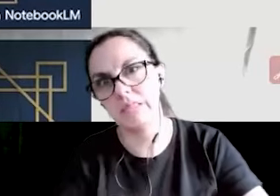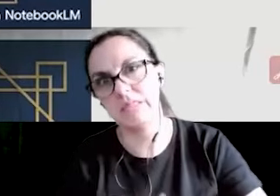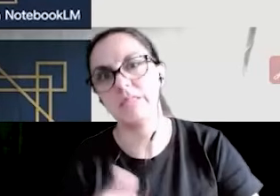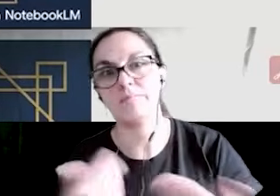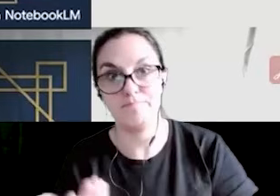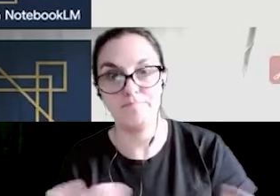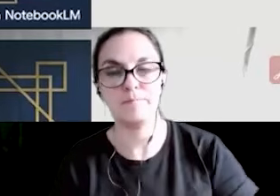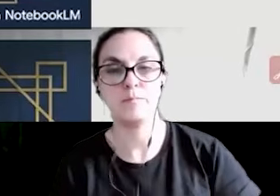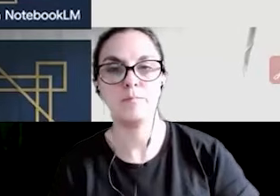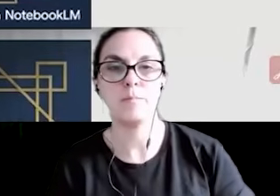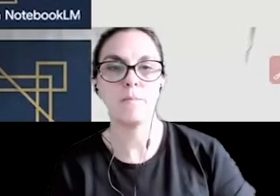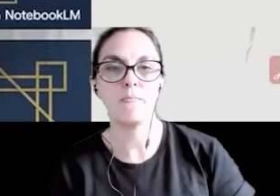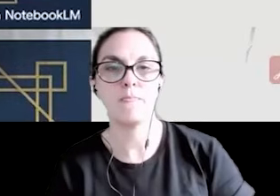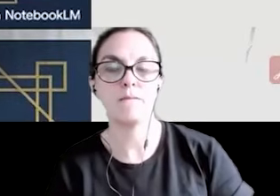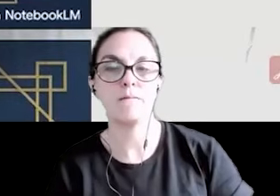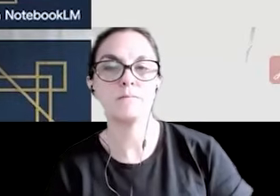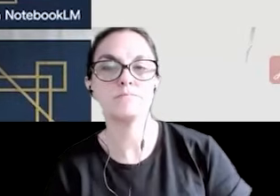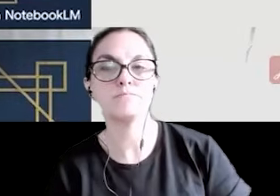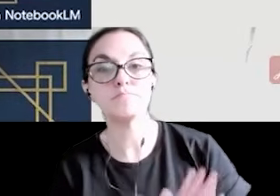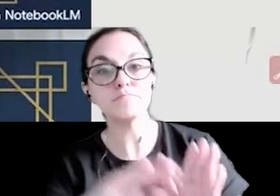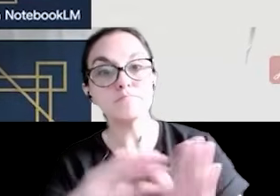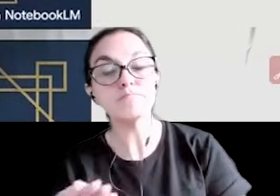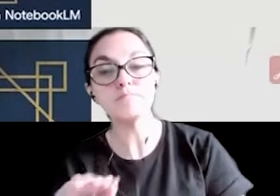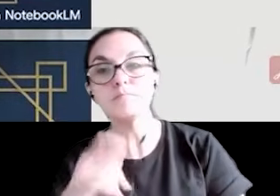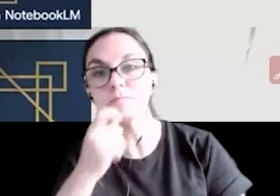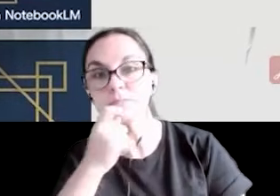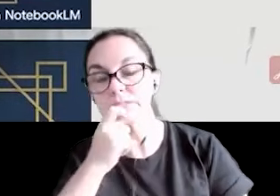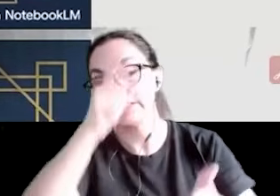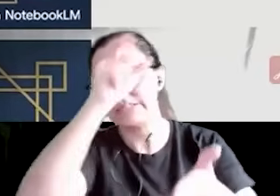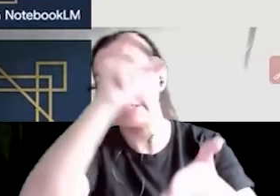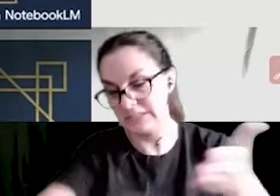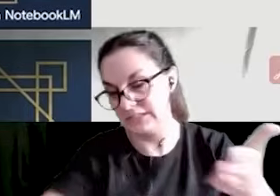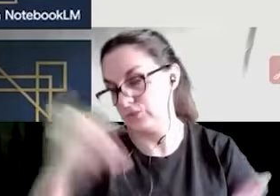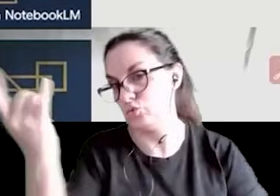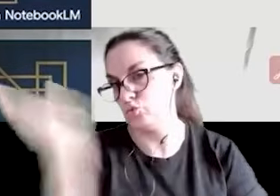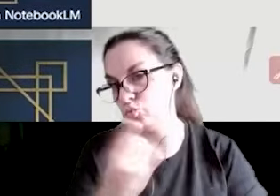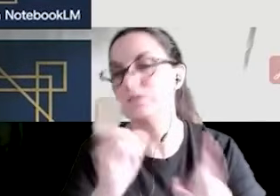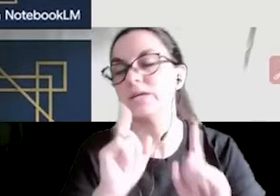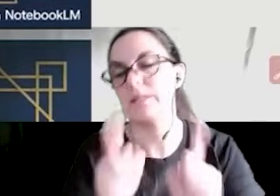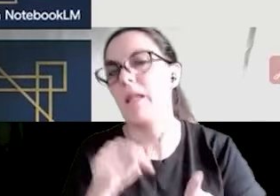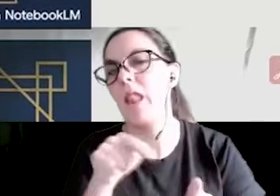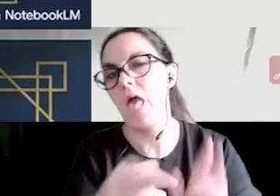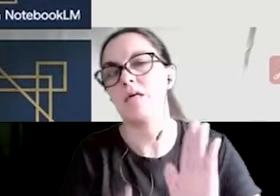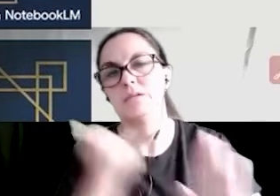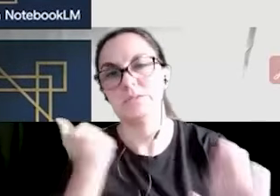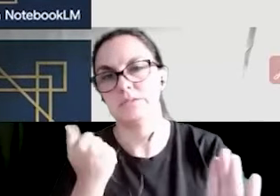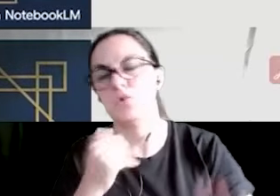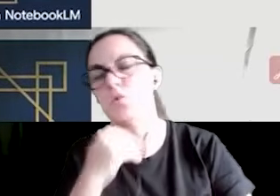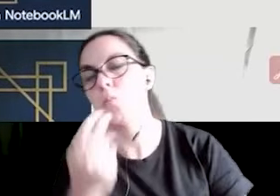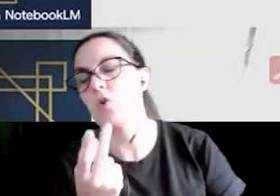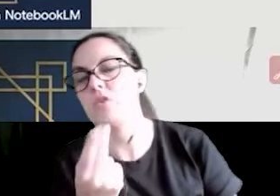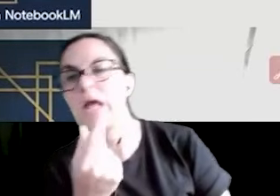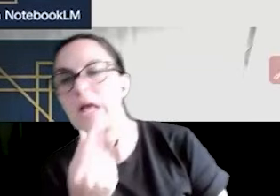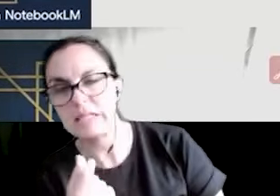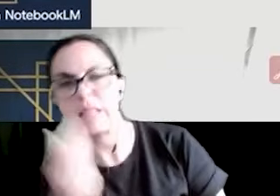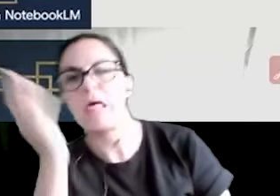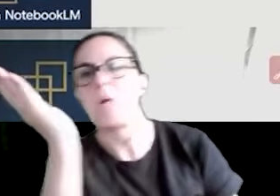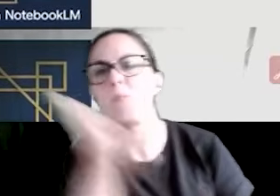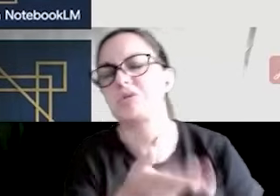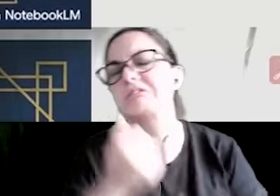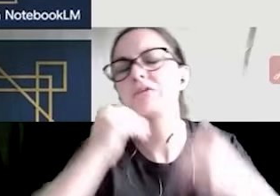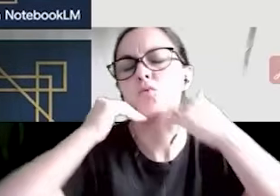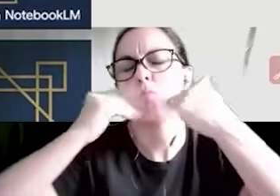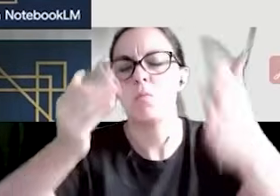de que el contribuyente utilice facturas apócrifas dentro de esa declaración jurada, donde ahí no importa el monto, ni importa el porcentaje, ya se considera